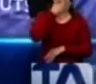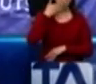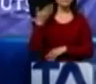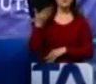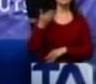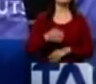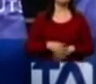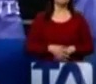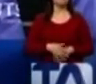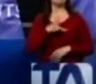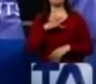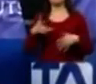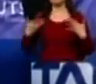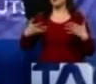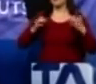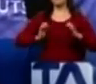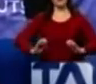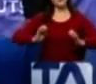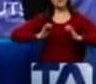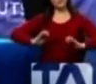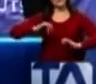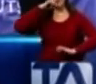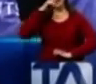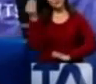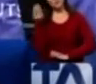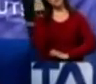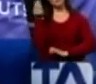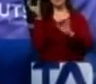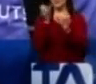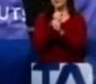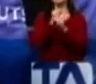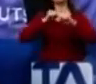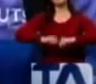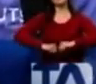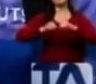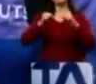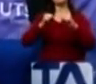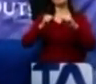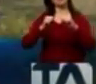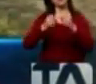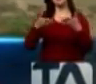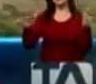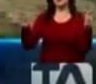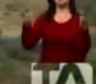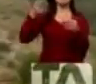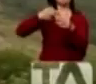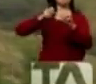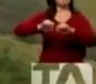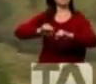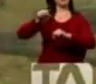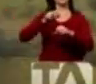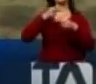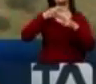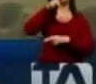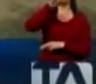puede ver que toda la alegría, la fuerza que tiene la niñez y juventud del país, lo podemos hacer de una manera totalmente abierta. Paluguillo tiene una